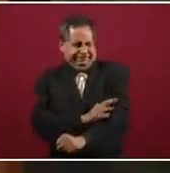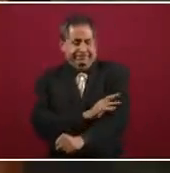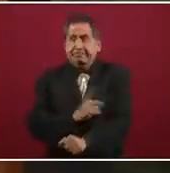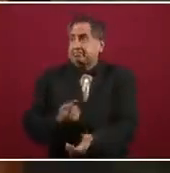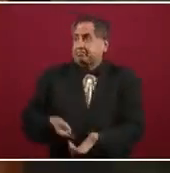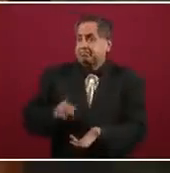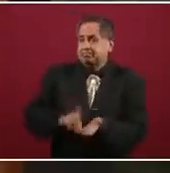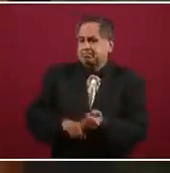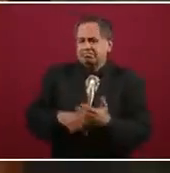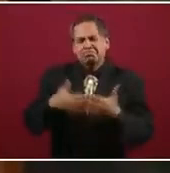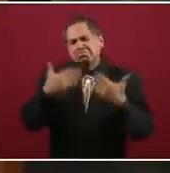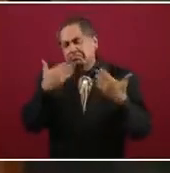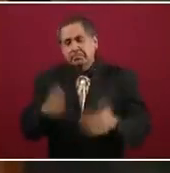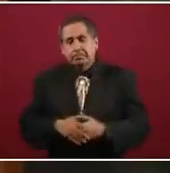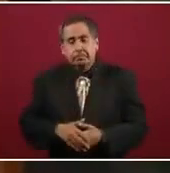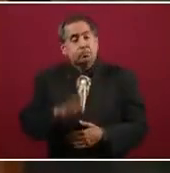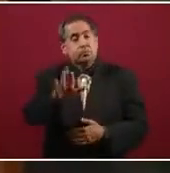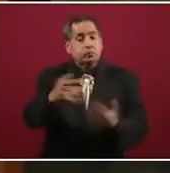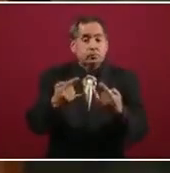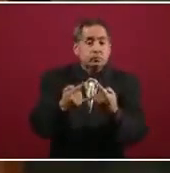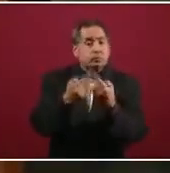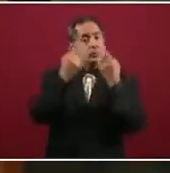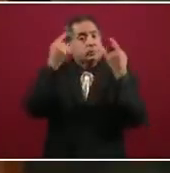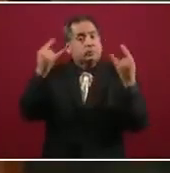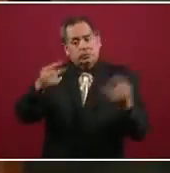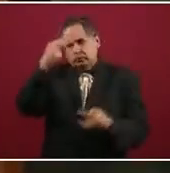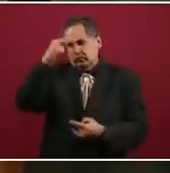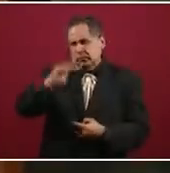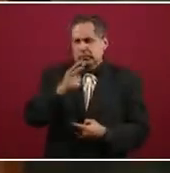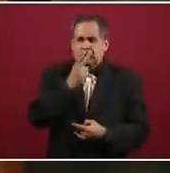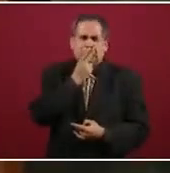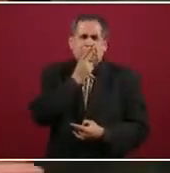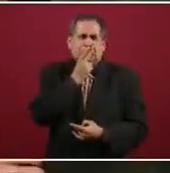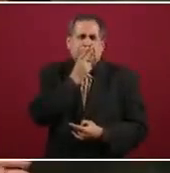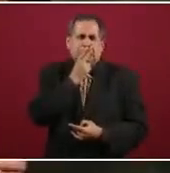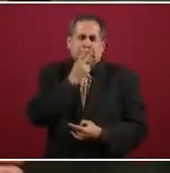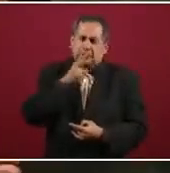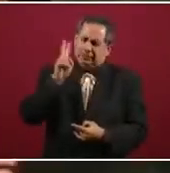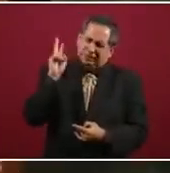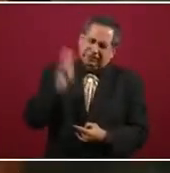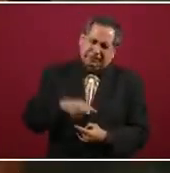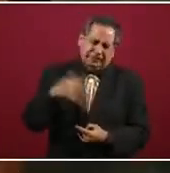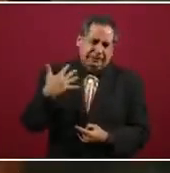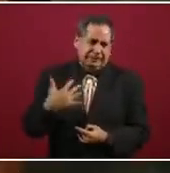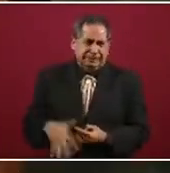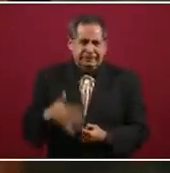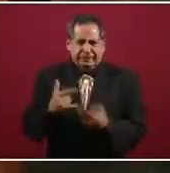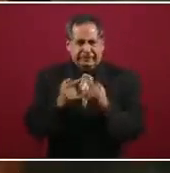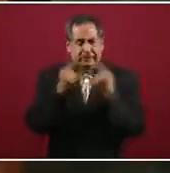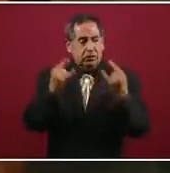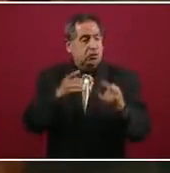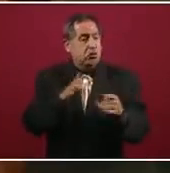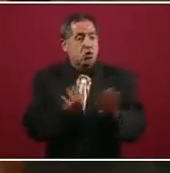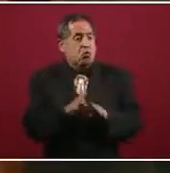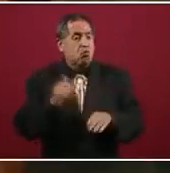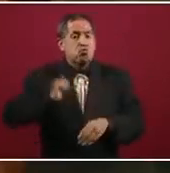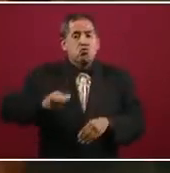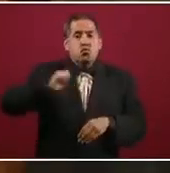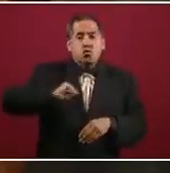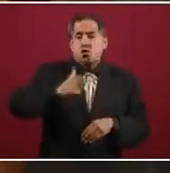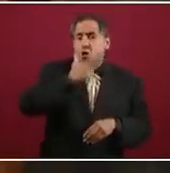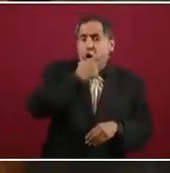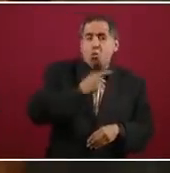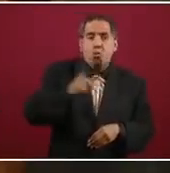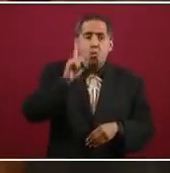Nacional. Y recordar que la historia de nuestro país nos permite valorar en toda su magnitud la lucha que hombres y